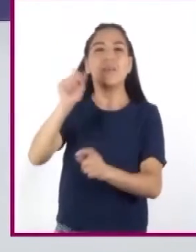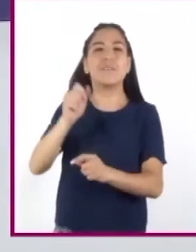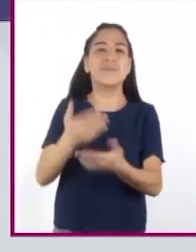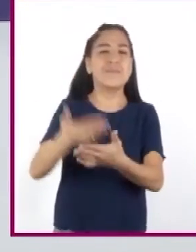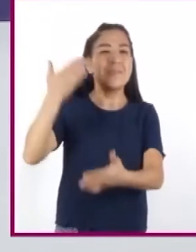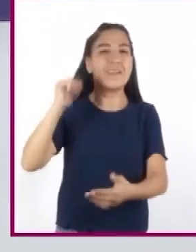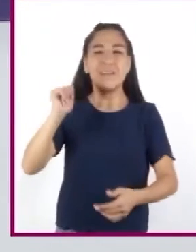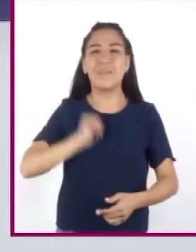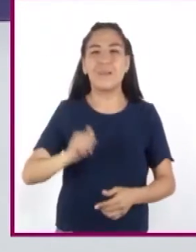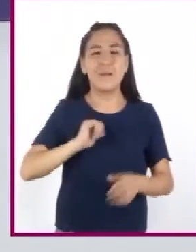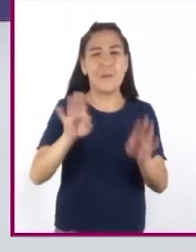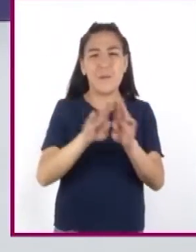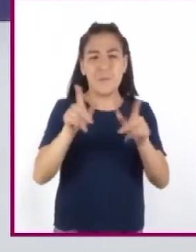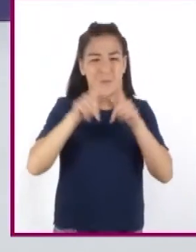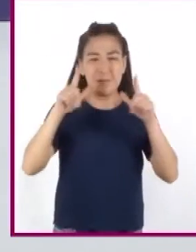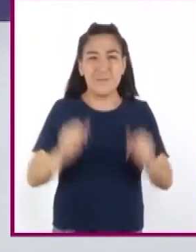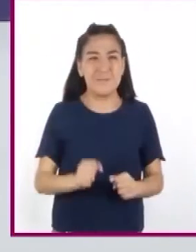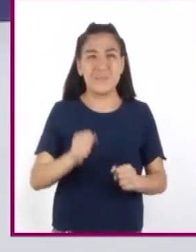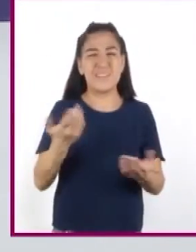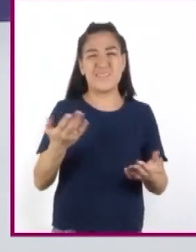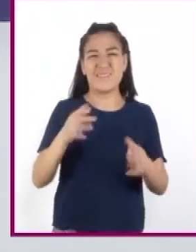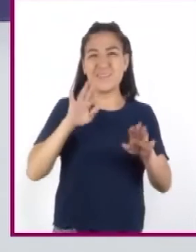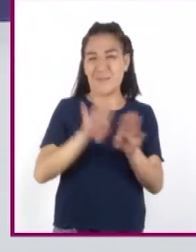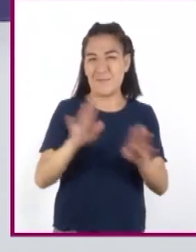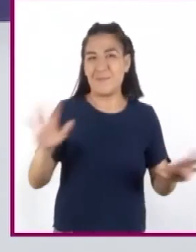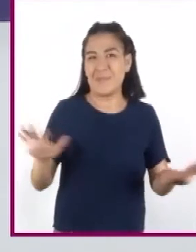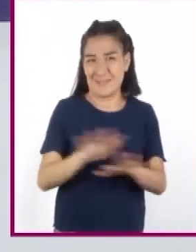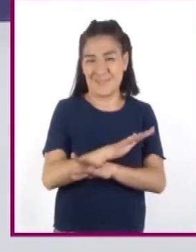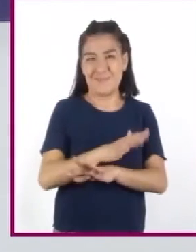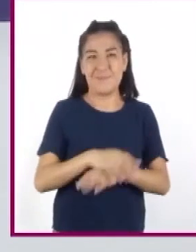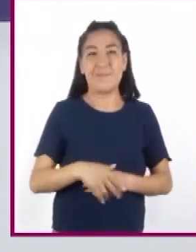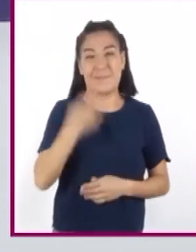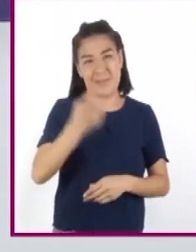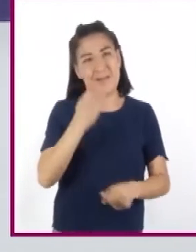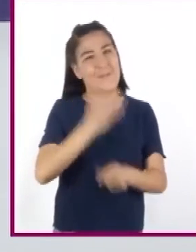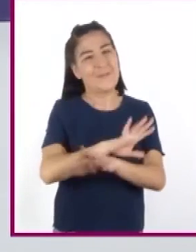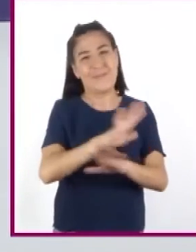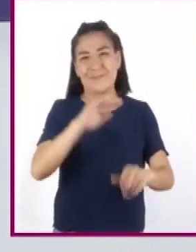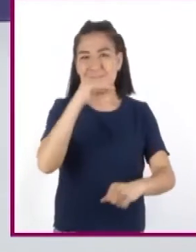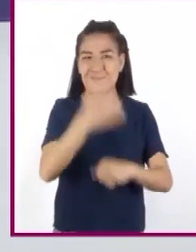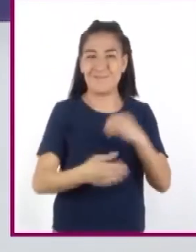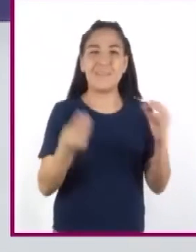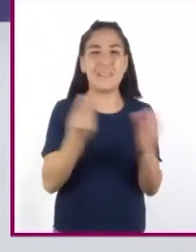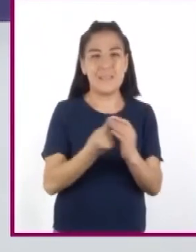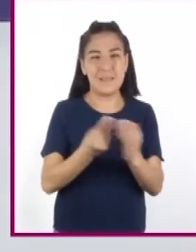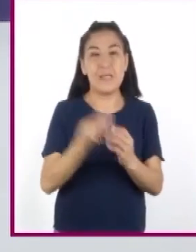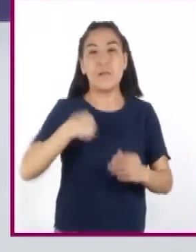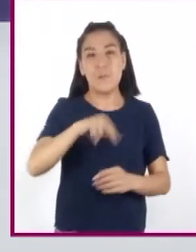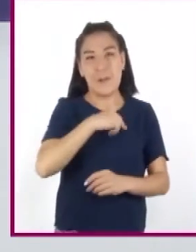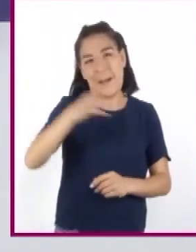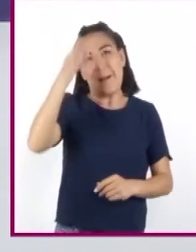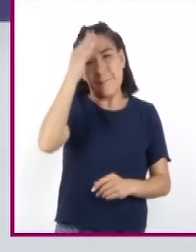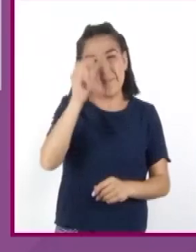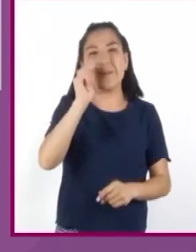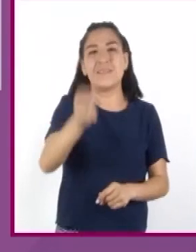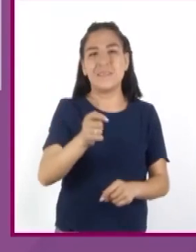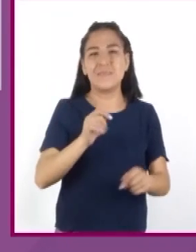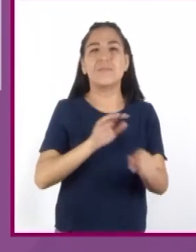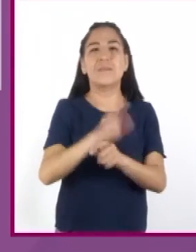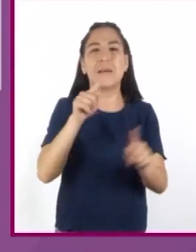lingüístico que no esperábamos. Con esto llegamos al cierre de esta sesión. Nuestro aprendizaje esperado